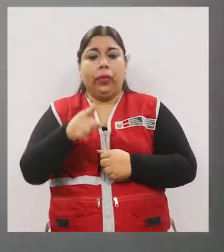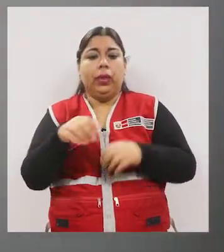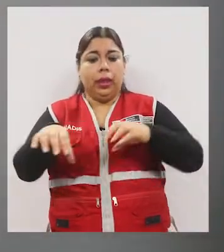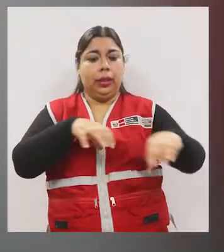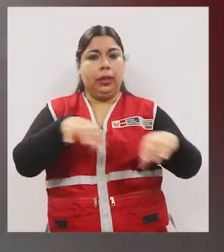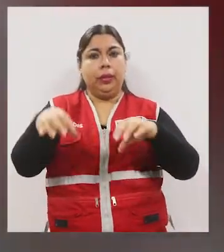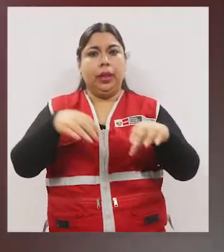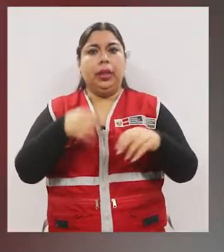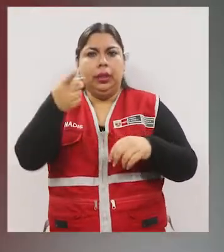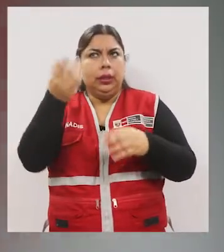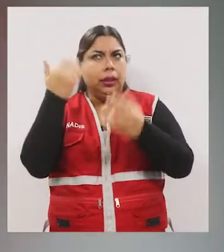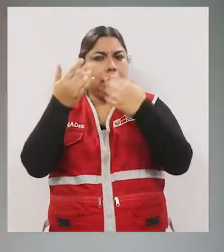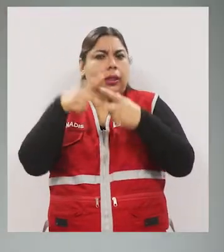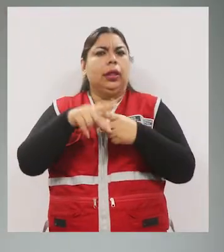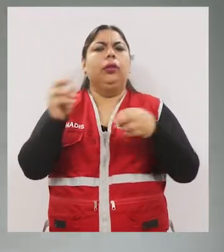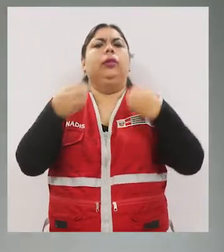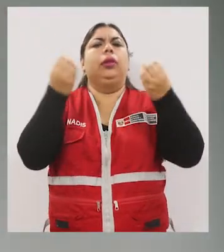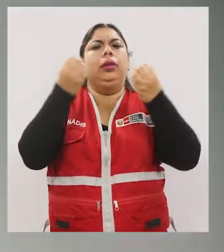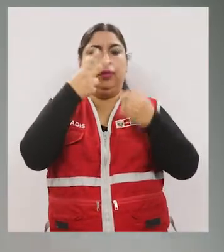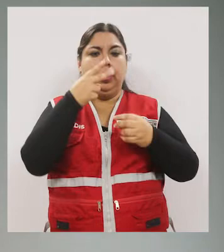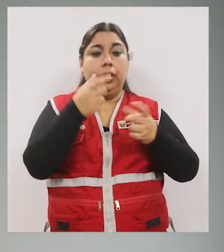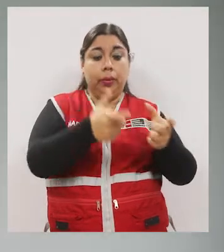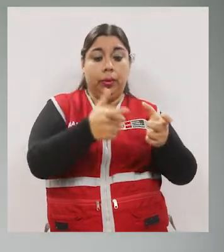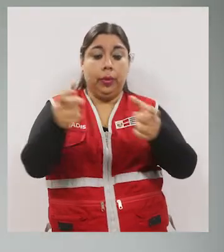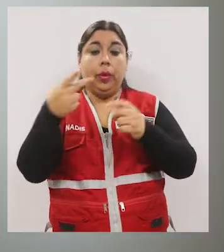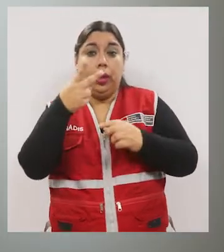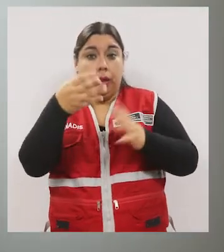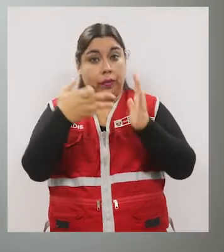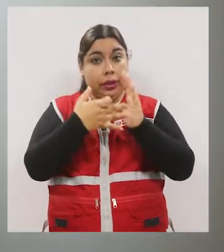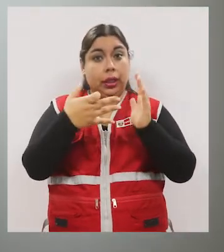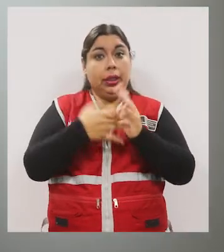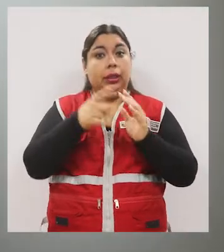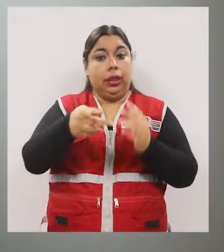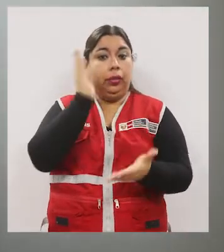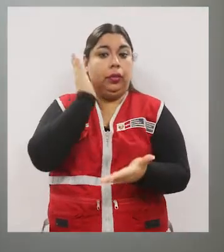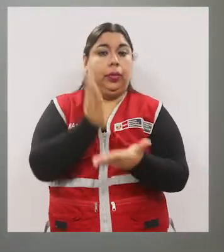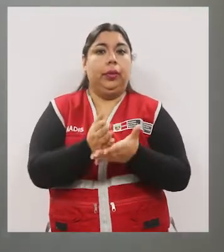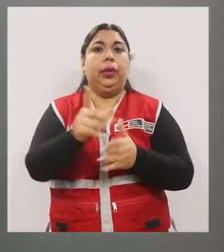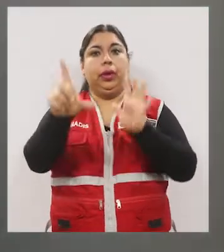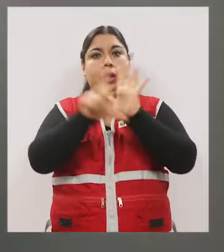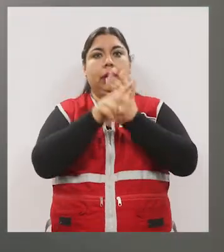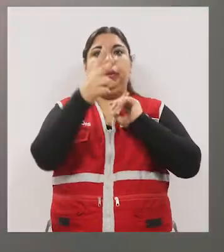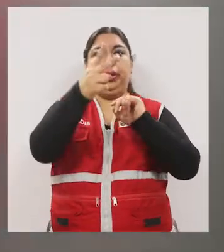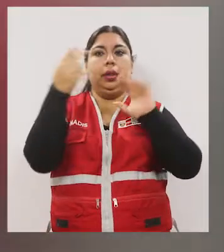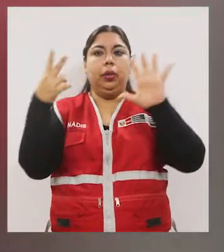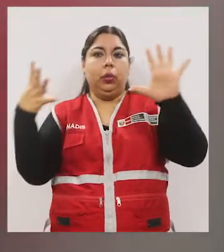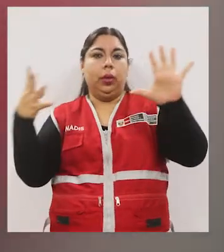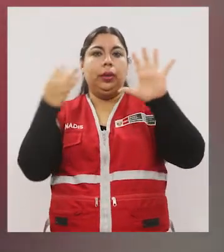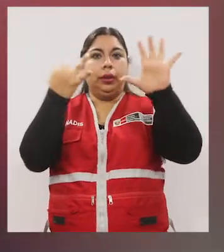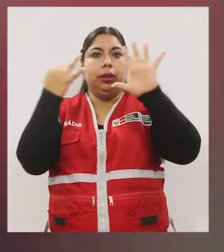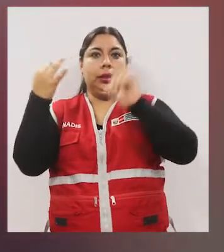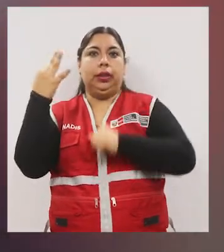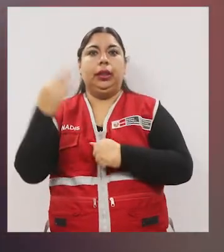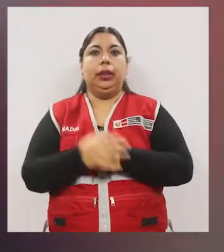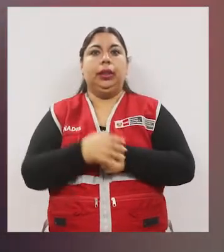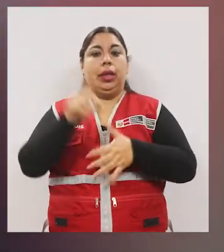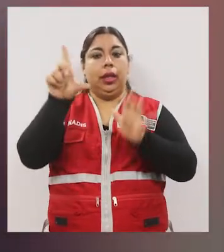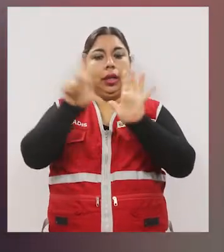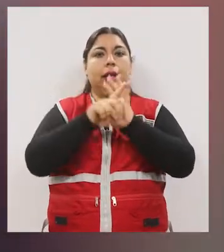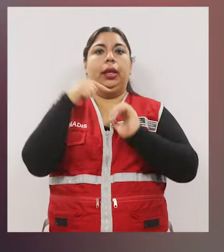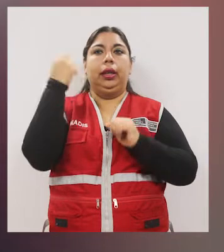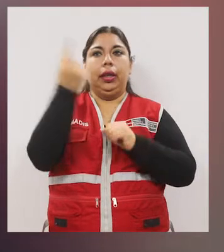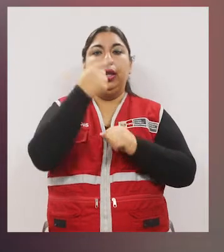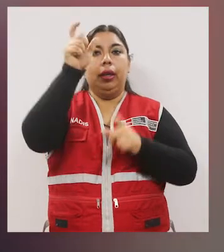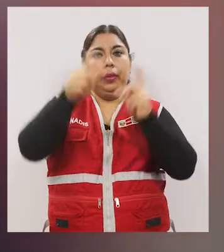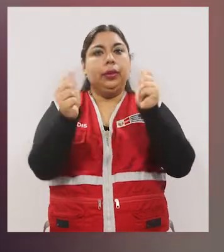Estas actividades se realizan con el objetivo de promover y fiscalizar el cumplimiento de la Ley número 29973, Ley General